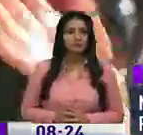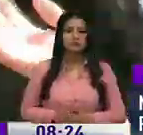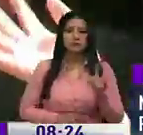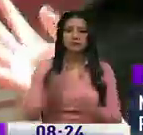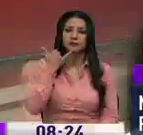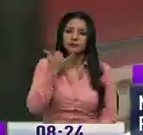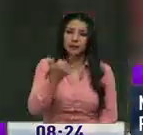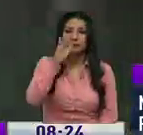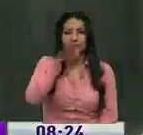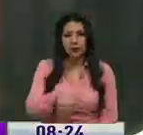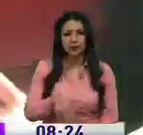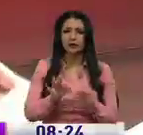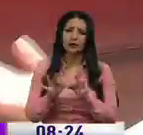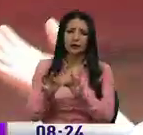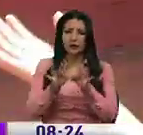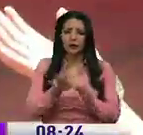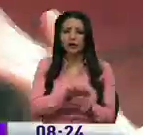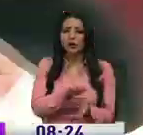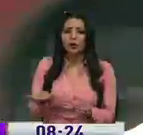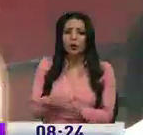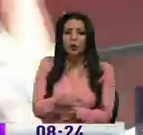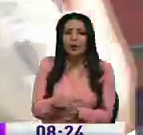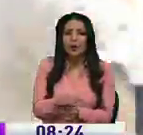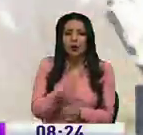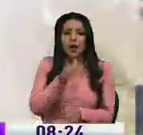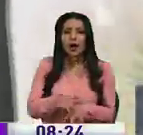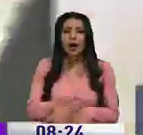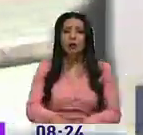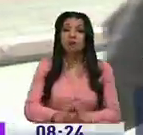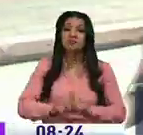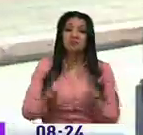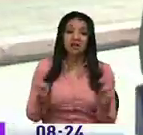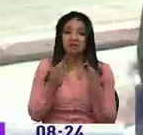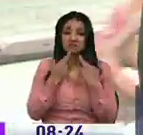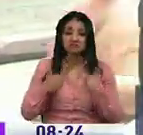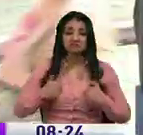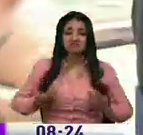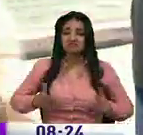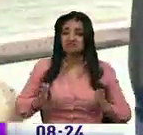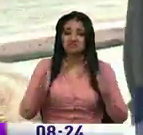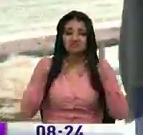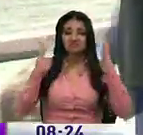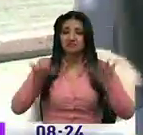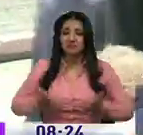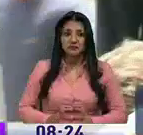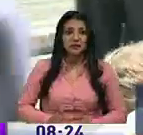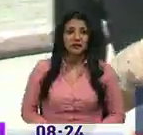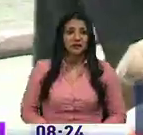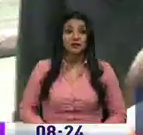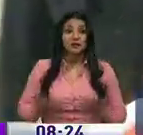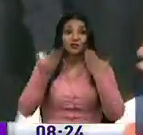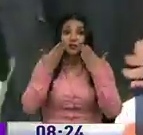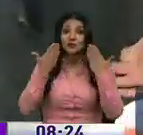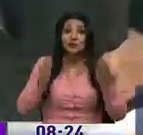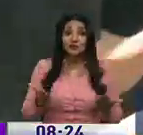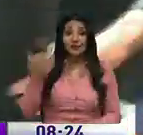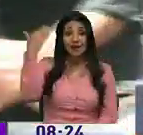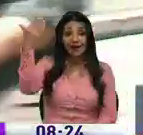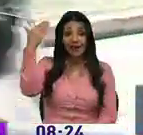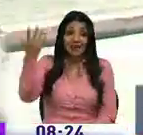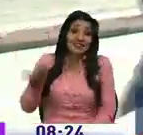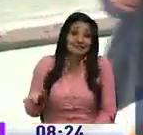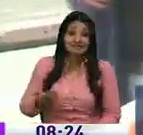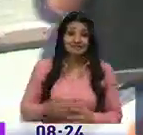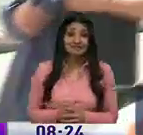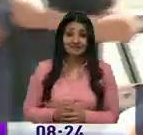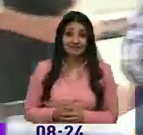que nos vengan a dar cerrando ese hueco que se le está yendo el agua, pero la verdad no hay atención. Yo no sé qué tenemos de alcaldía,